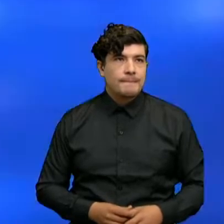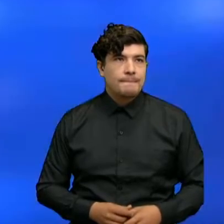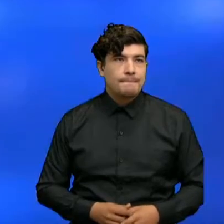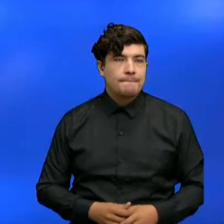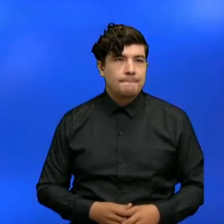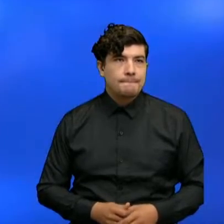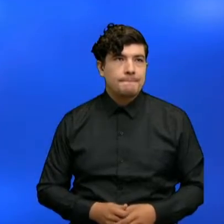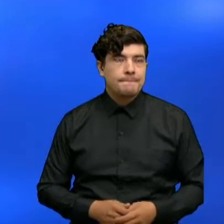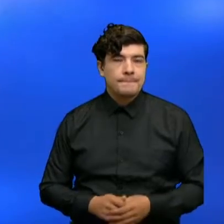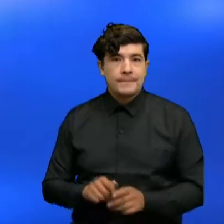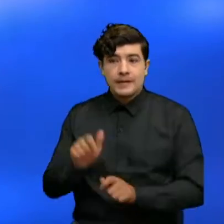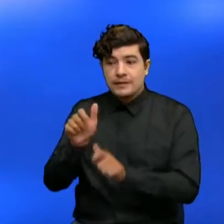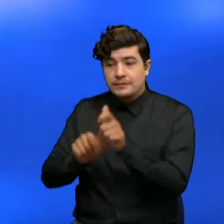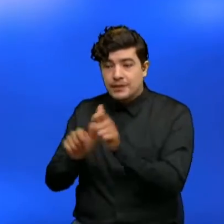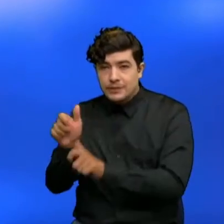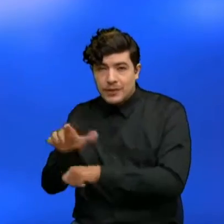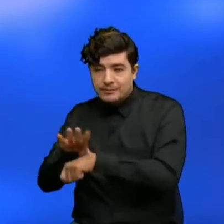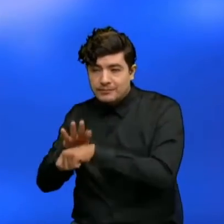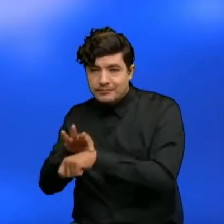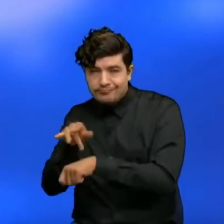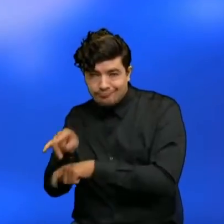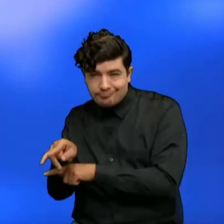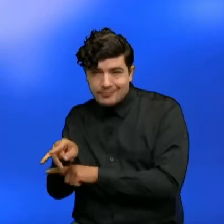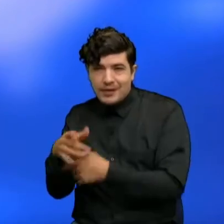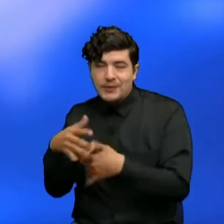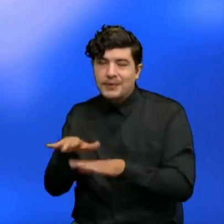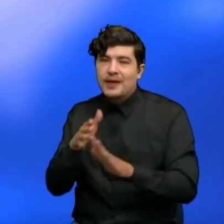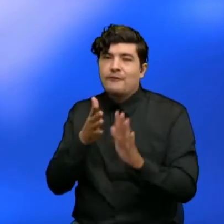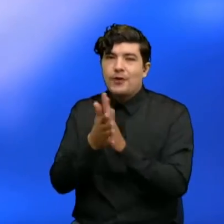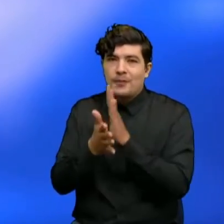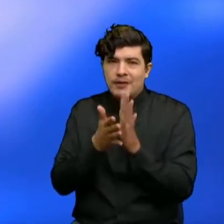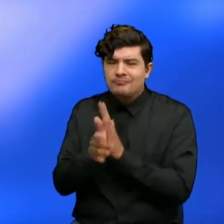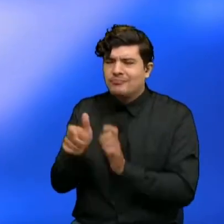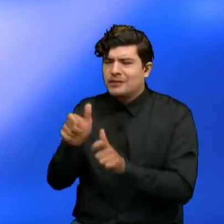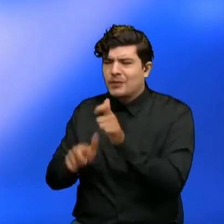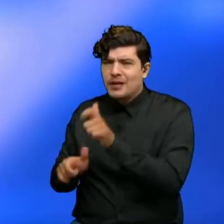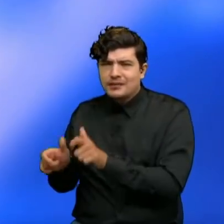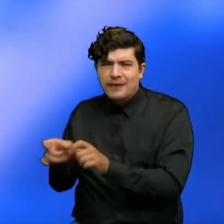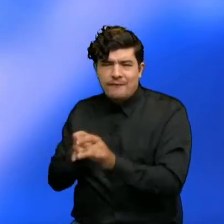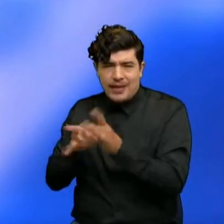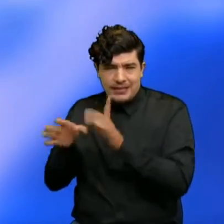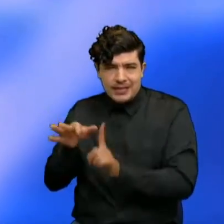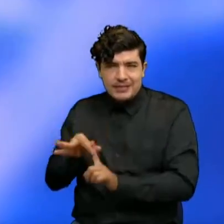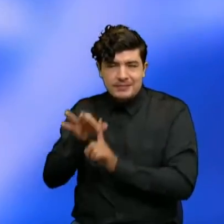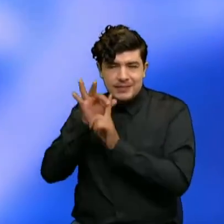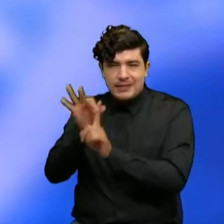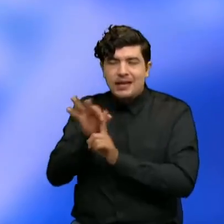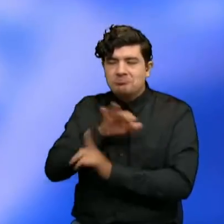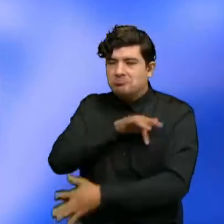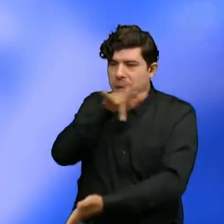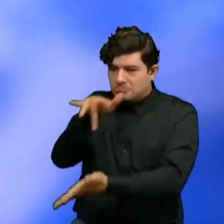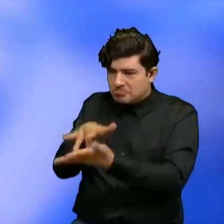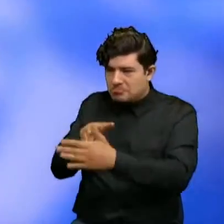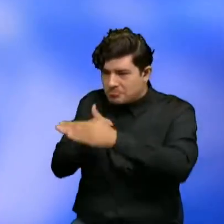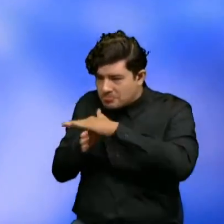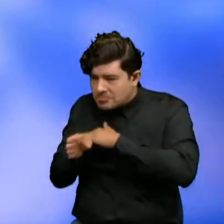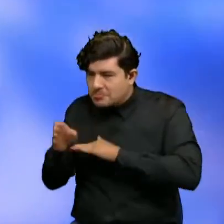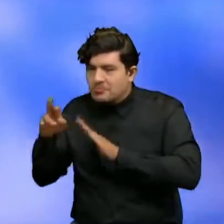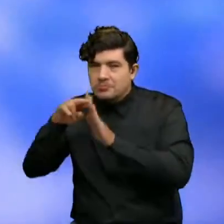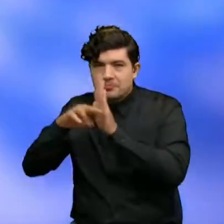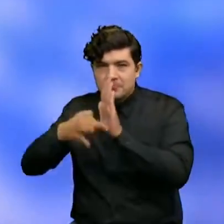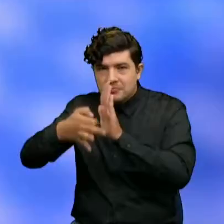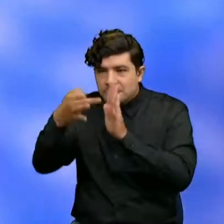Los médicos internistas contaron que en fechas especiales tienen la visita de sus familiares bajo todos los protocolos de bioseguridad. Esto es un